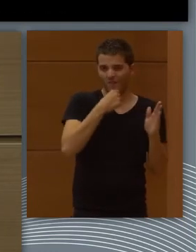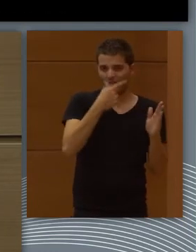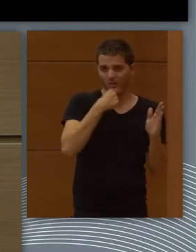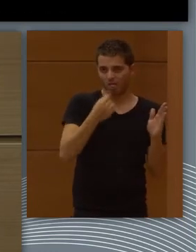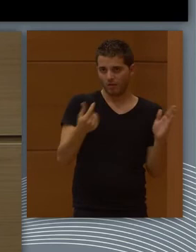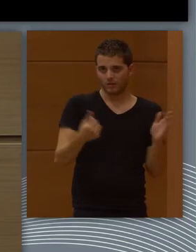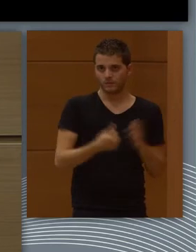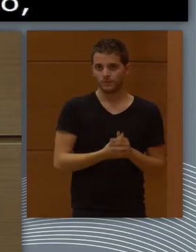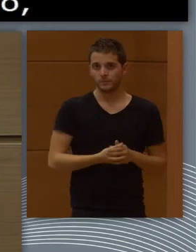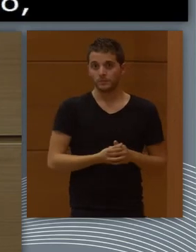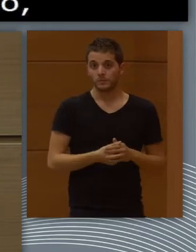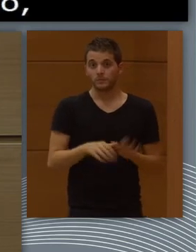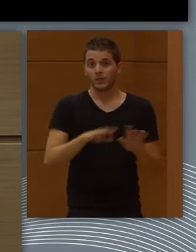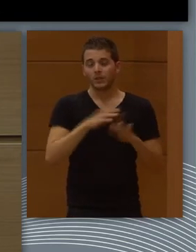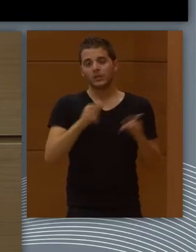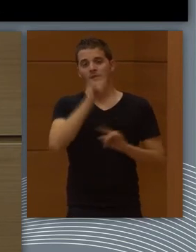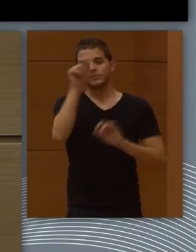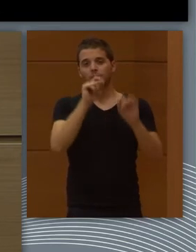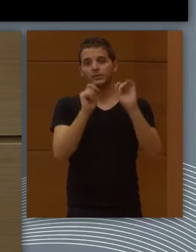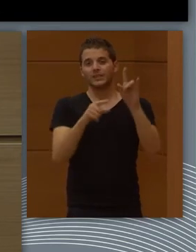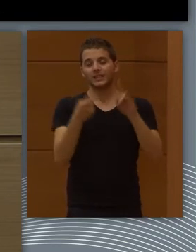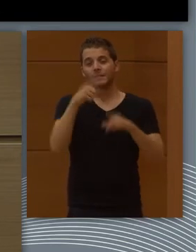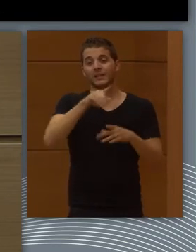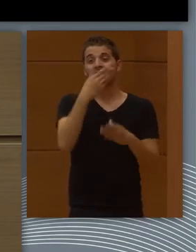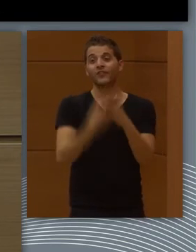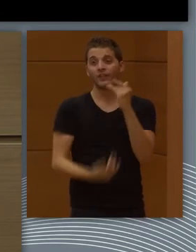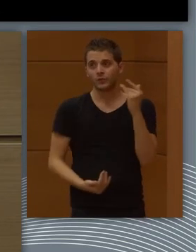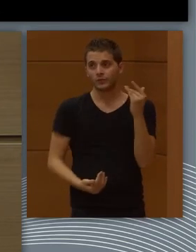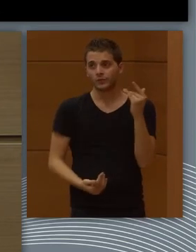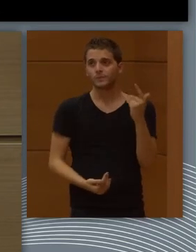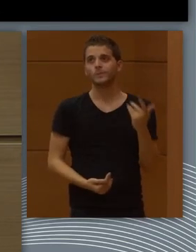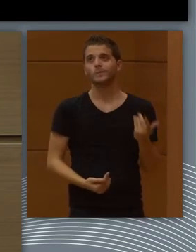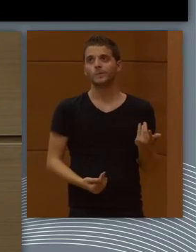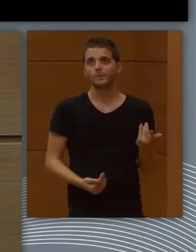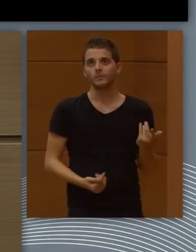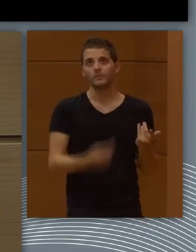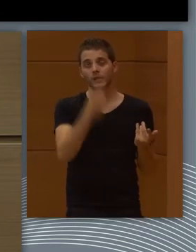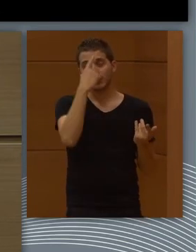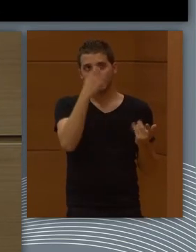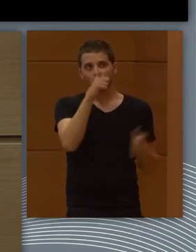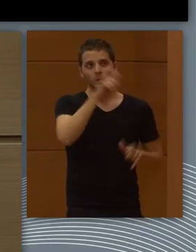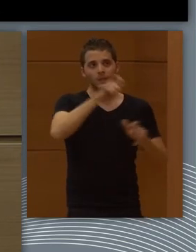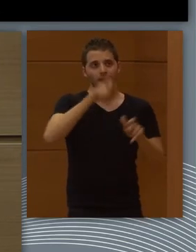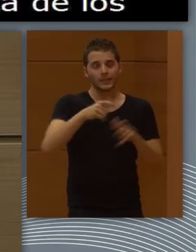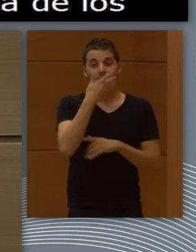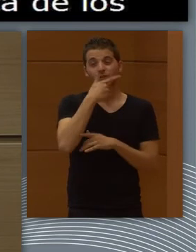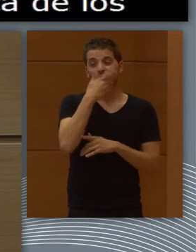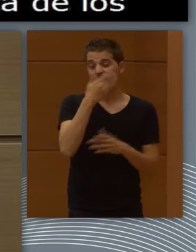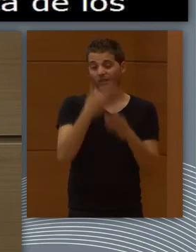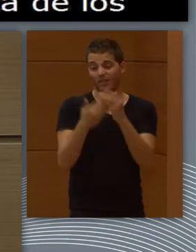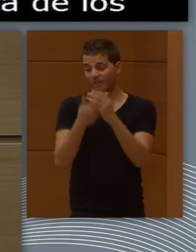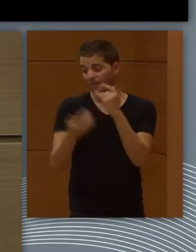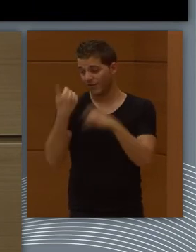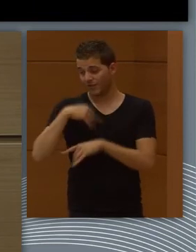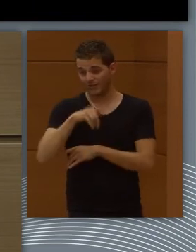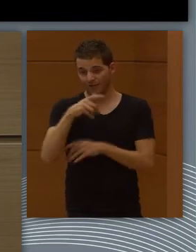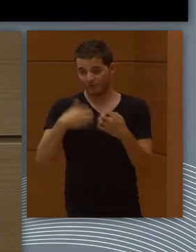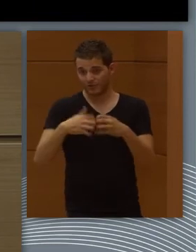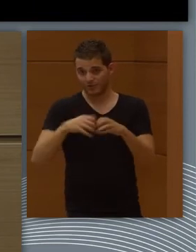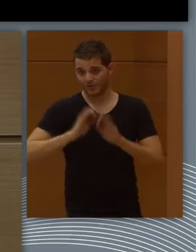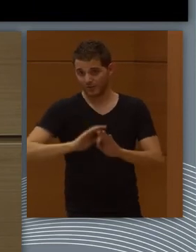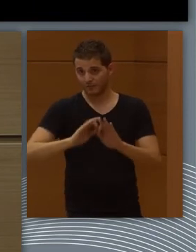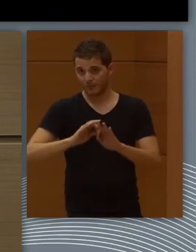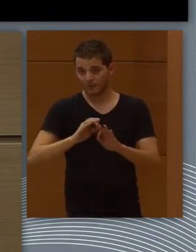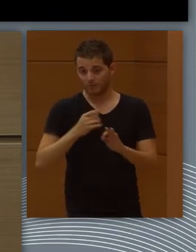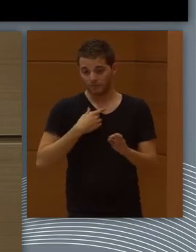sencillo. Y hacías una pregunta también de los errores. Yo creo que la gente conoce ya más o menos los errores que hay en un sistema de estos. Calcular el